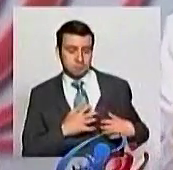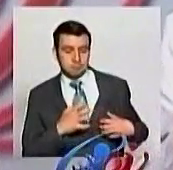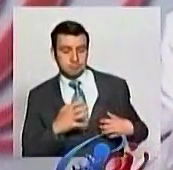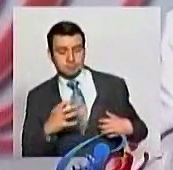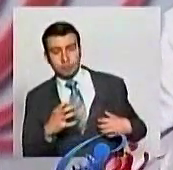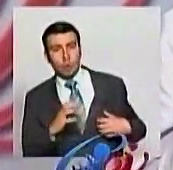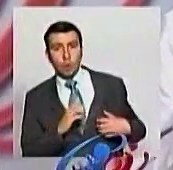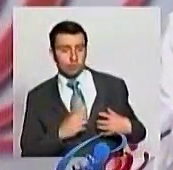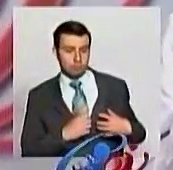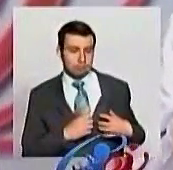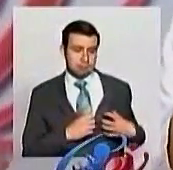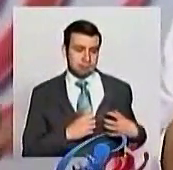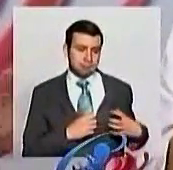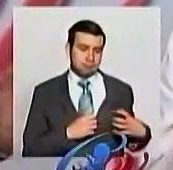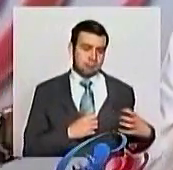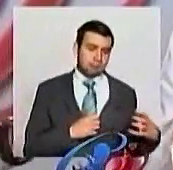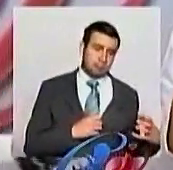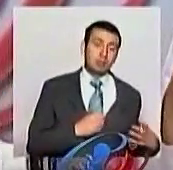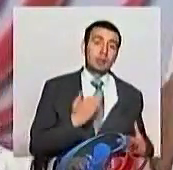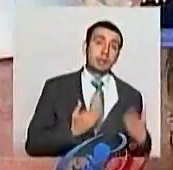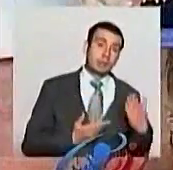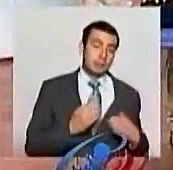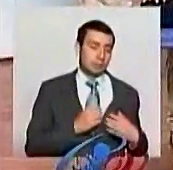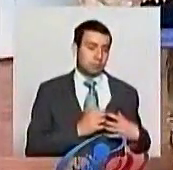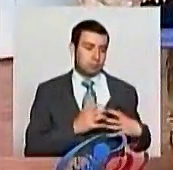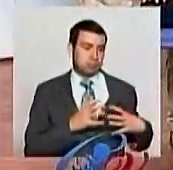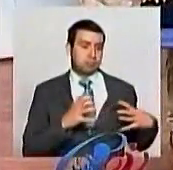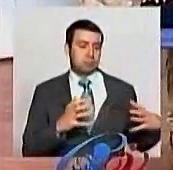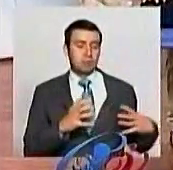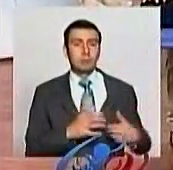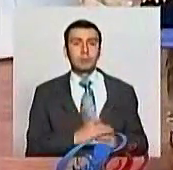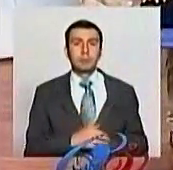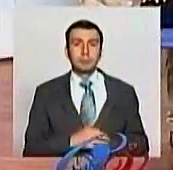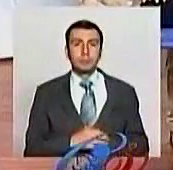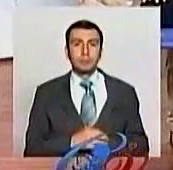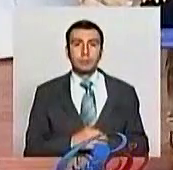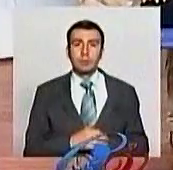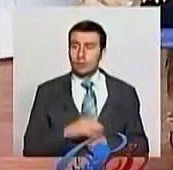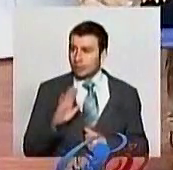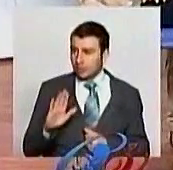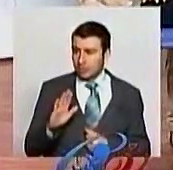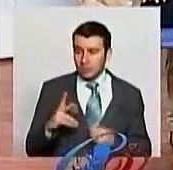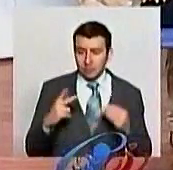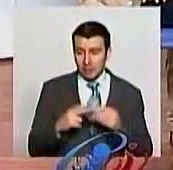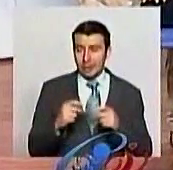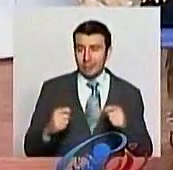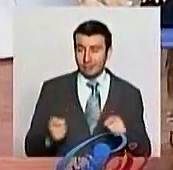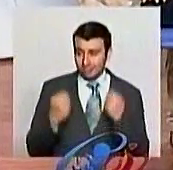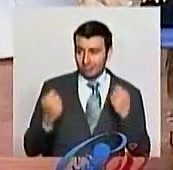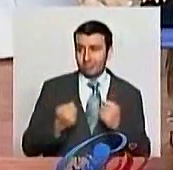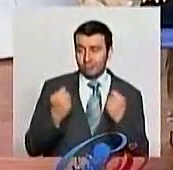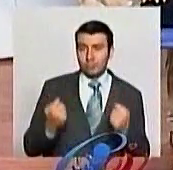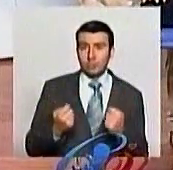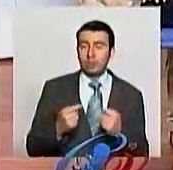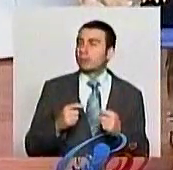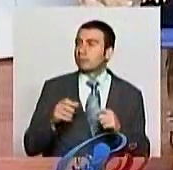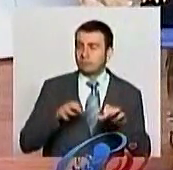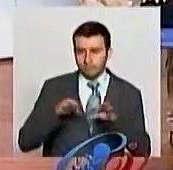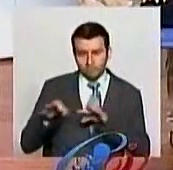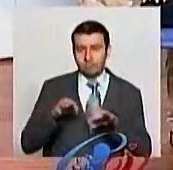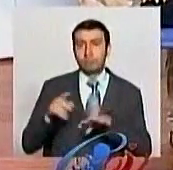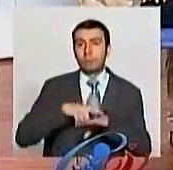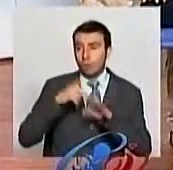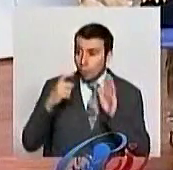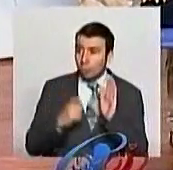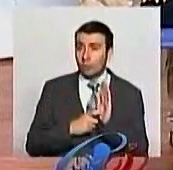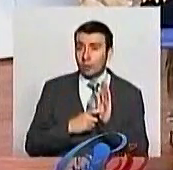izquierdo. Por ejemplo, los pacientes con enfermedad pulmonar... Como vamos para corte de comerciales y expliquemos si hay